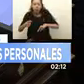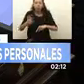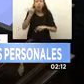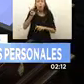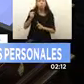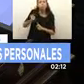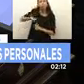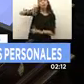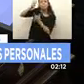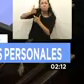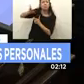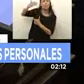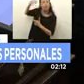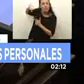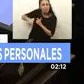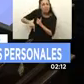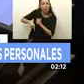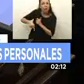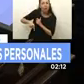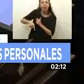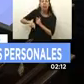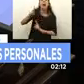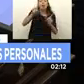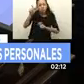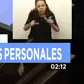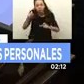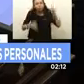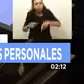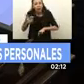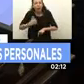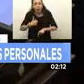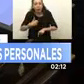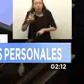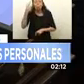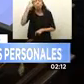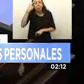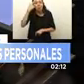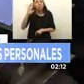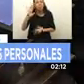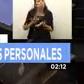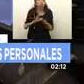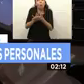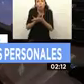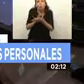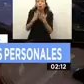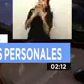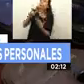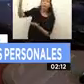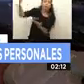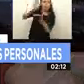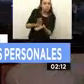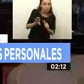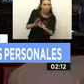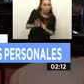hemos tenido acá creer que la solución va a venir de ahí